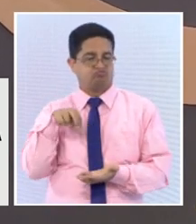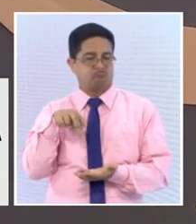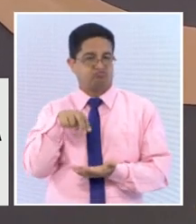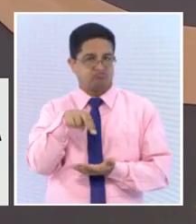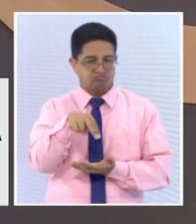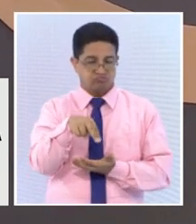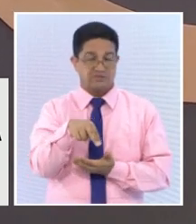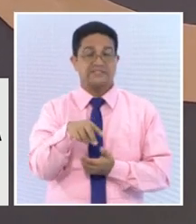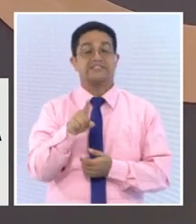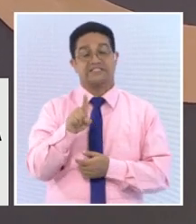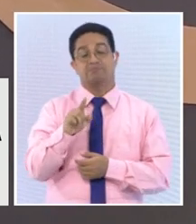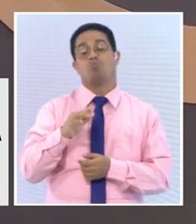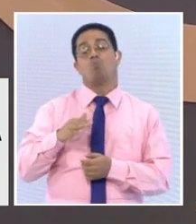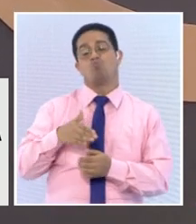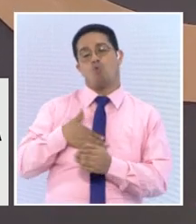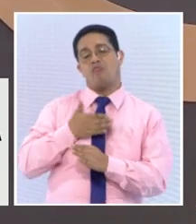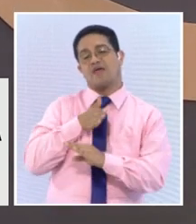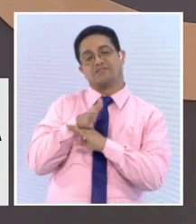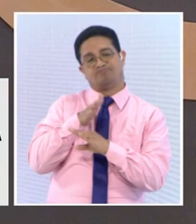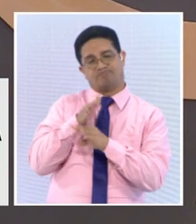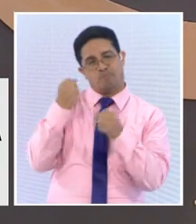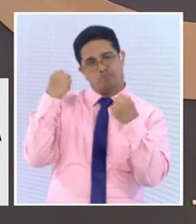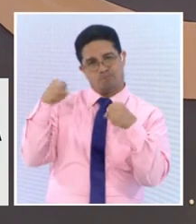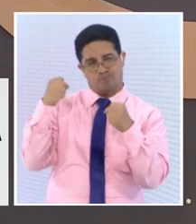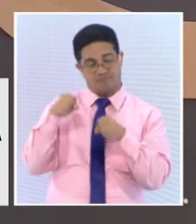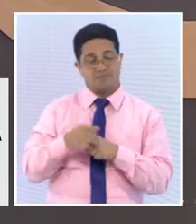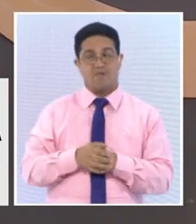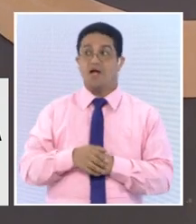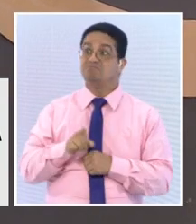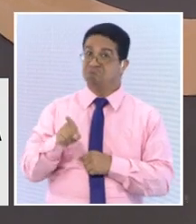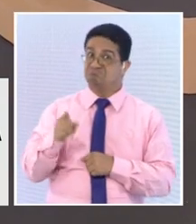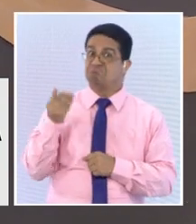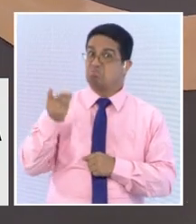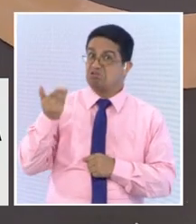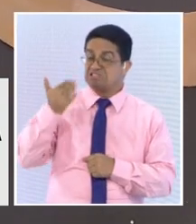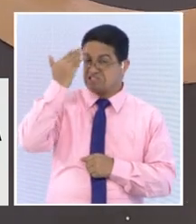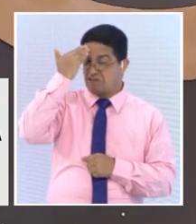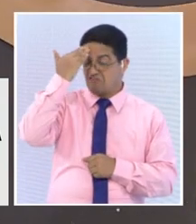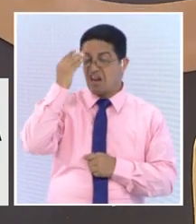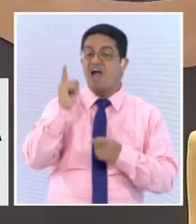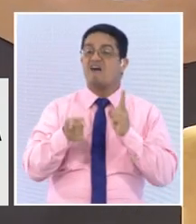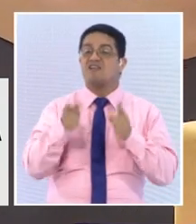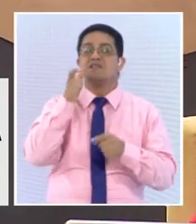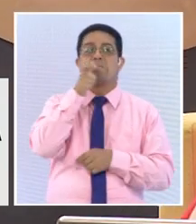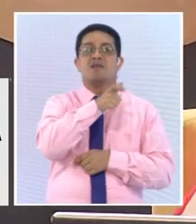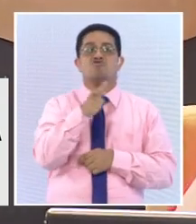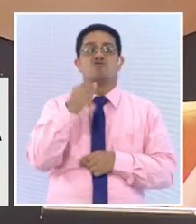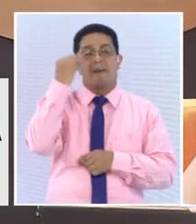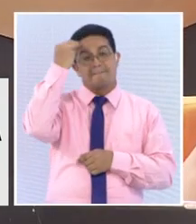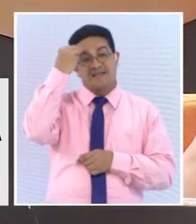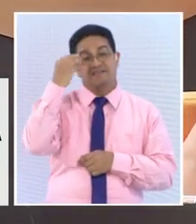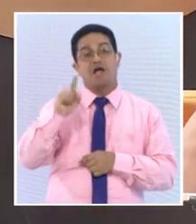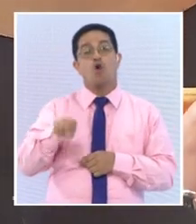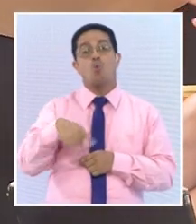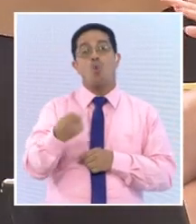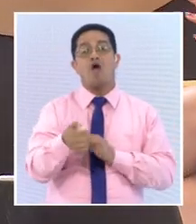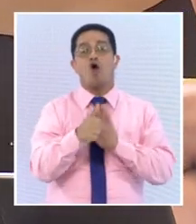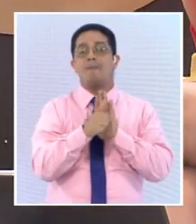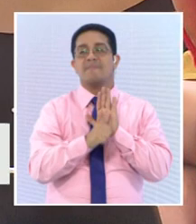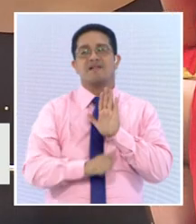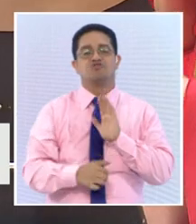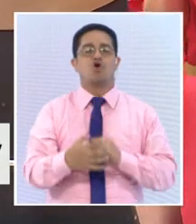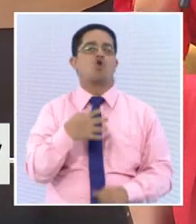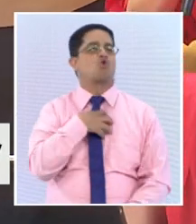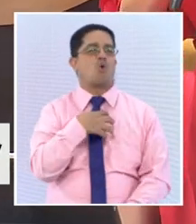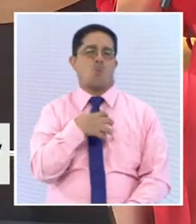actividades para su terapia física y rehabilitación. Eso es lo importante saber porque a veces consideran los pacientes que luego de una intervención no pueden